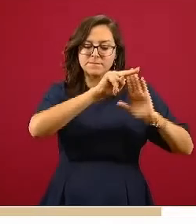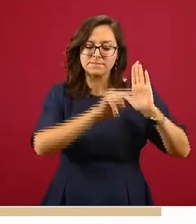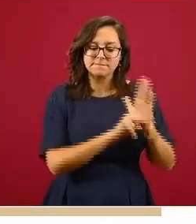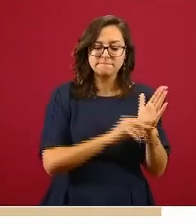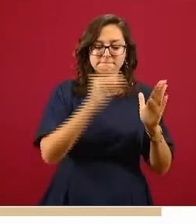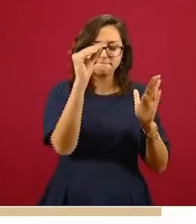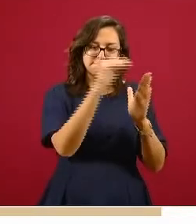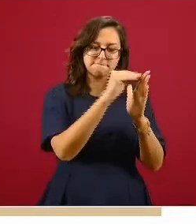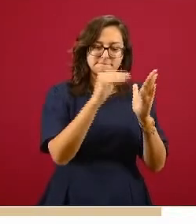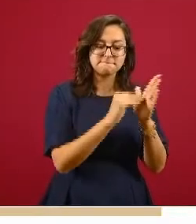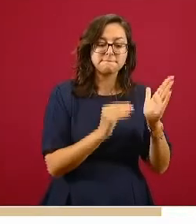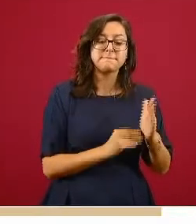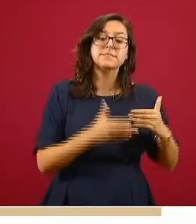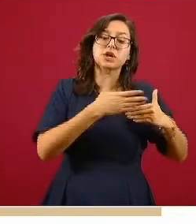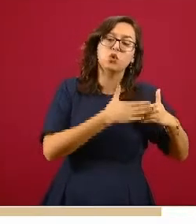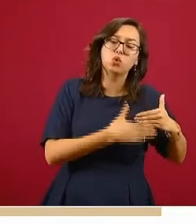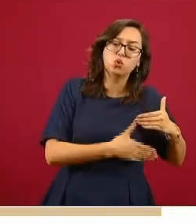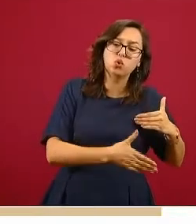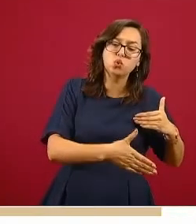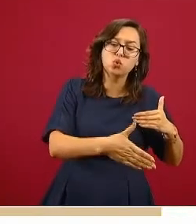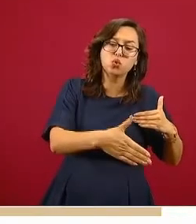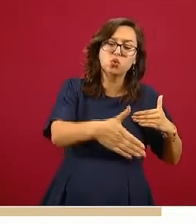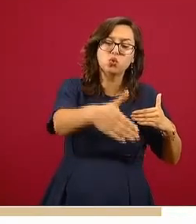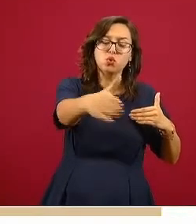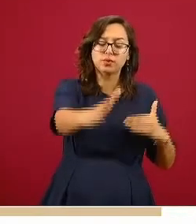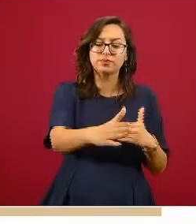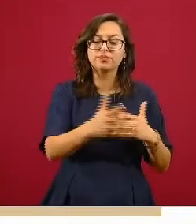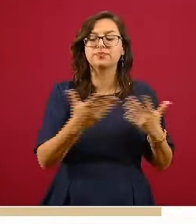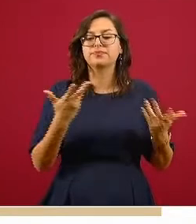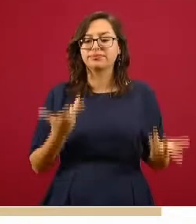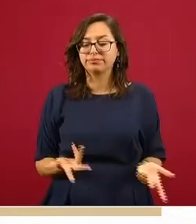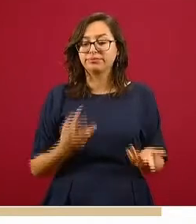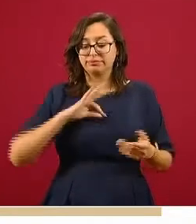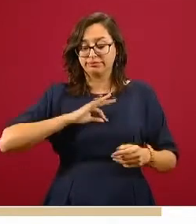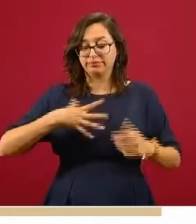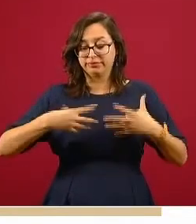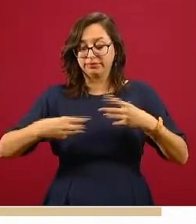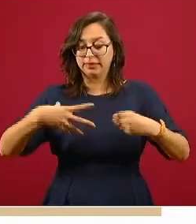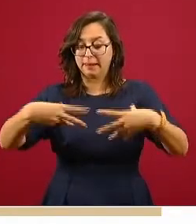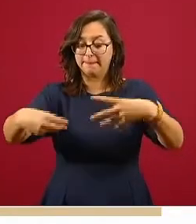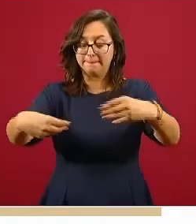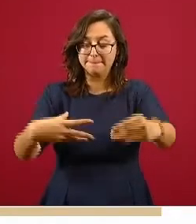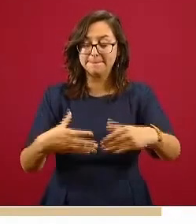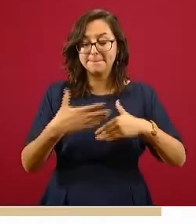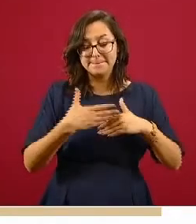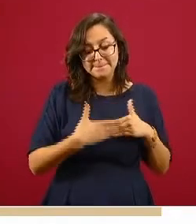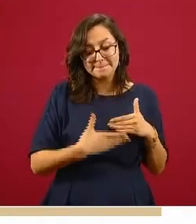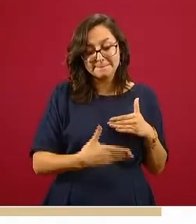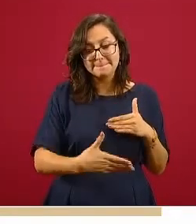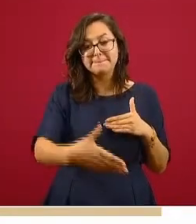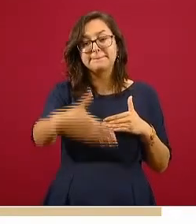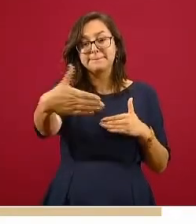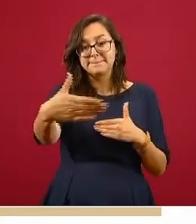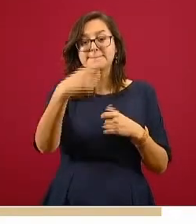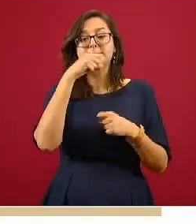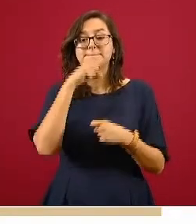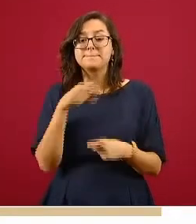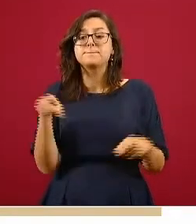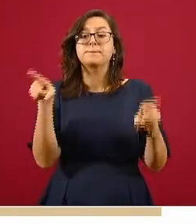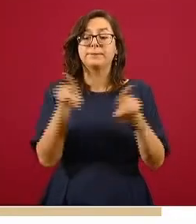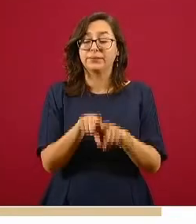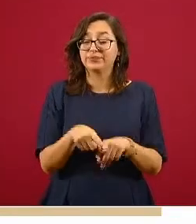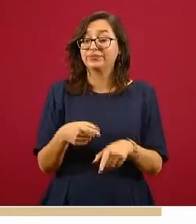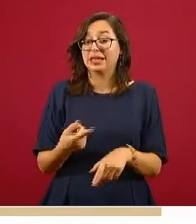normativo de largo plazo, al menos durante toda la duración del evento esperado, y recuerdo una vez más que